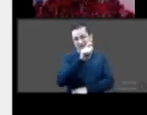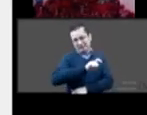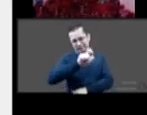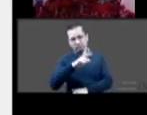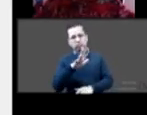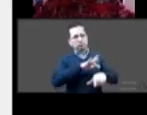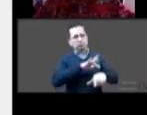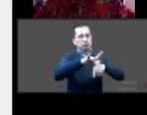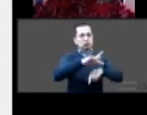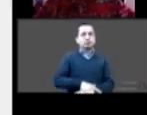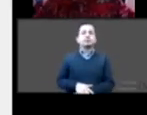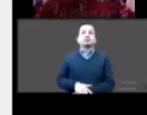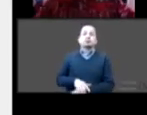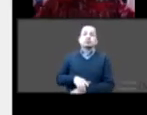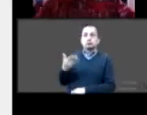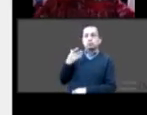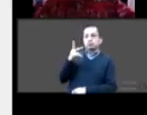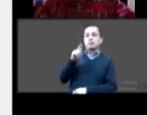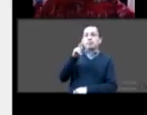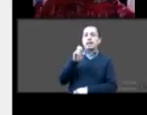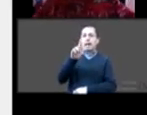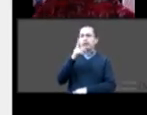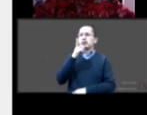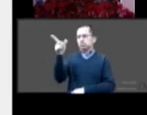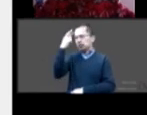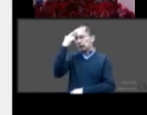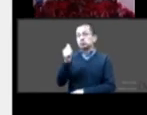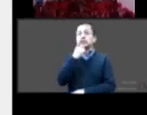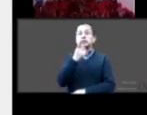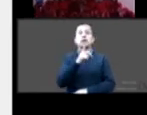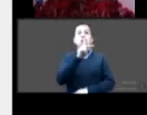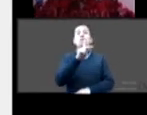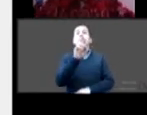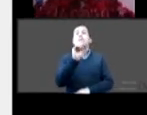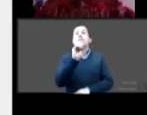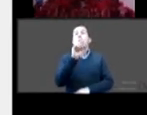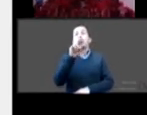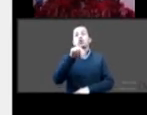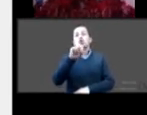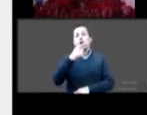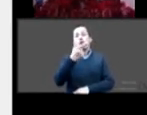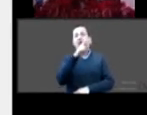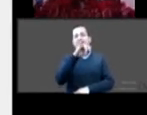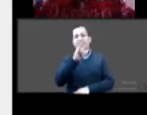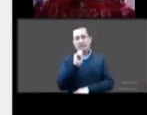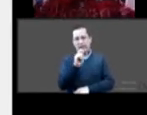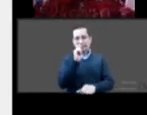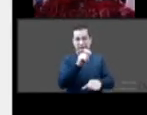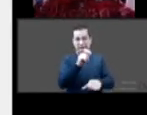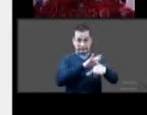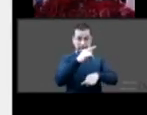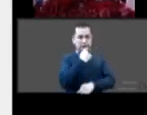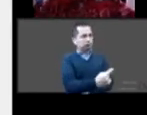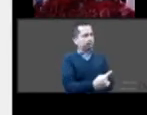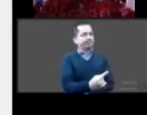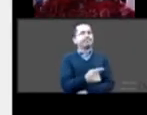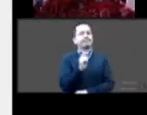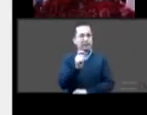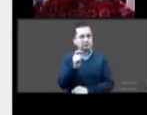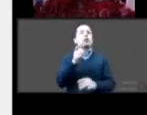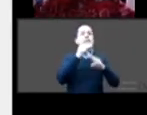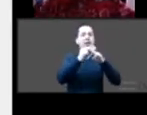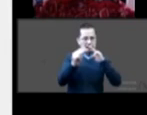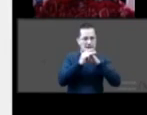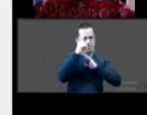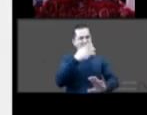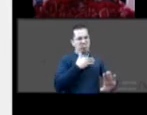no debemos llamarle pornografía infantil, sino material de abuso sexual infantil, que estoy de acuerdo. En